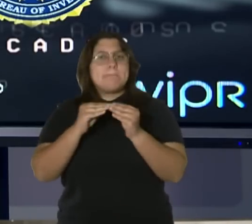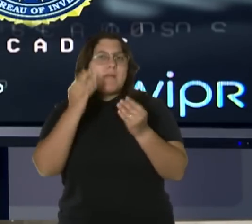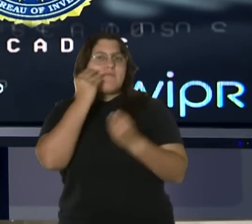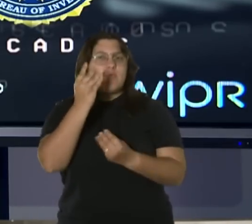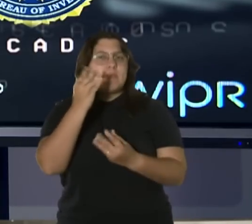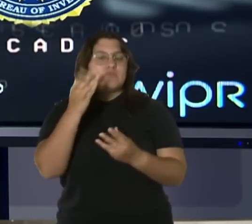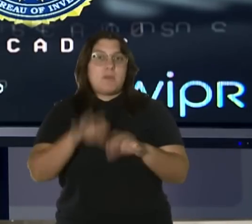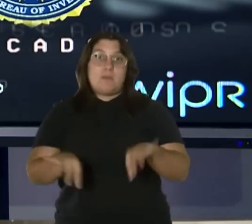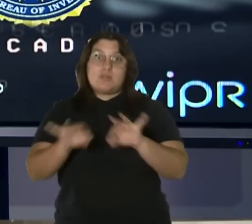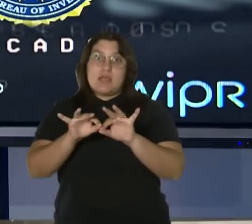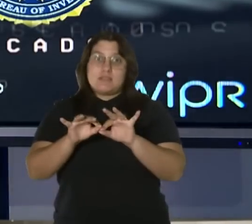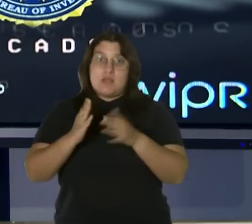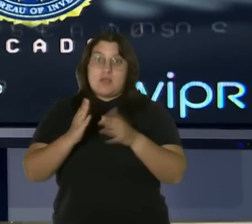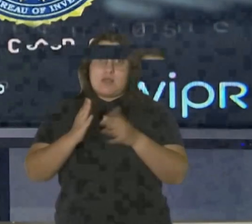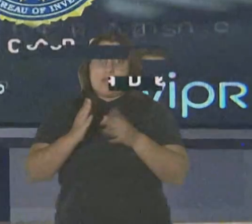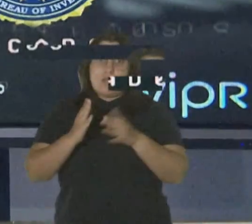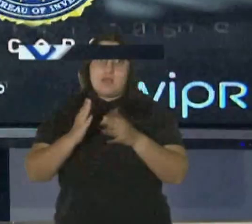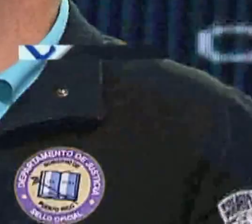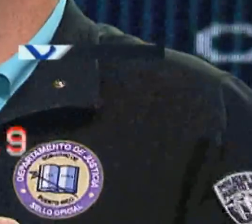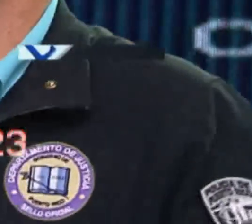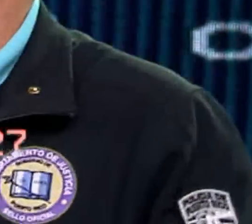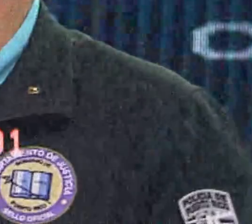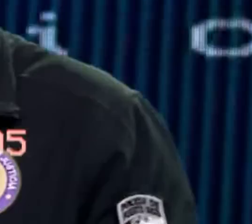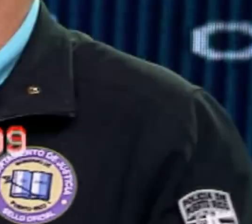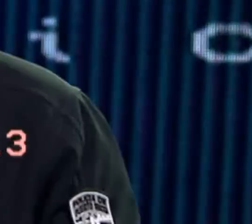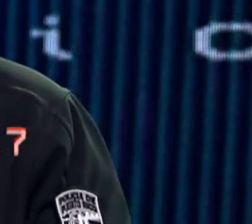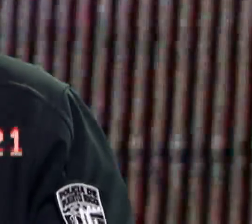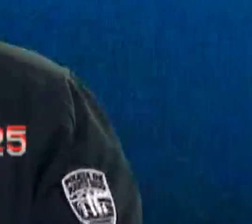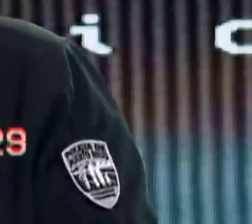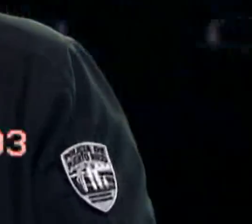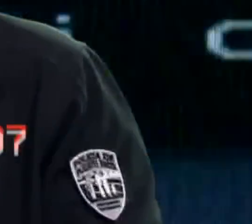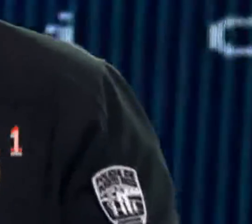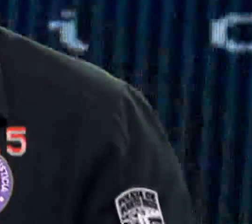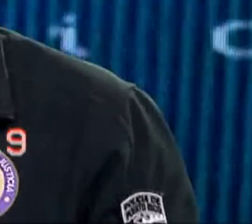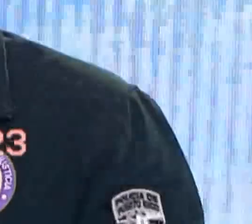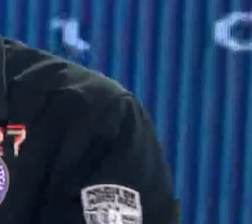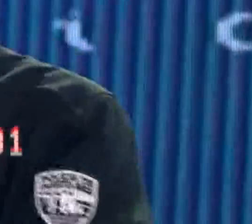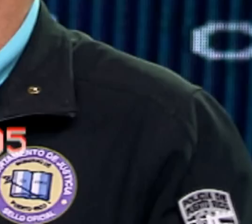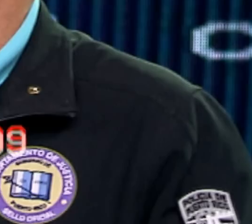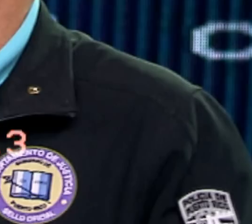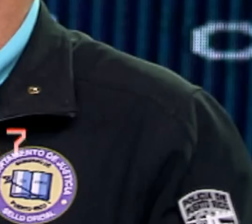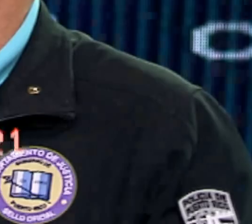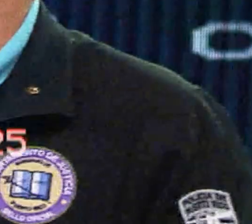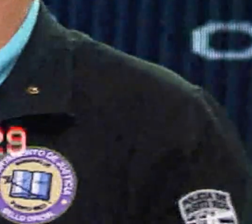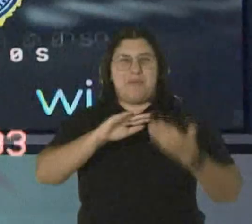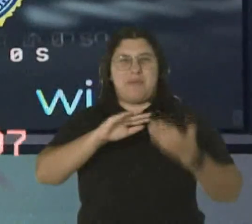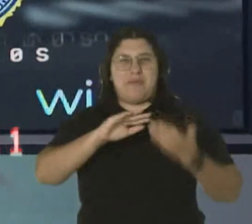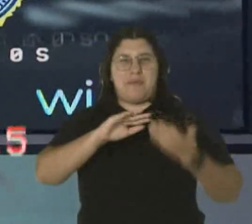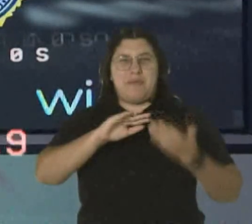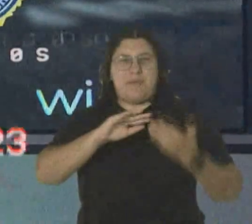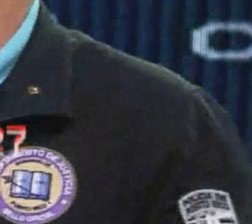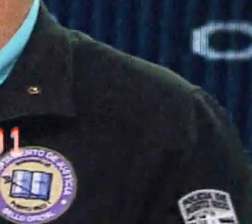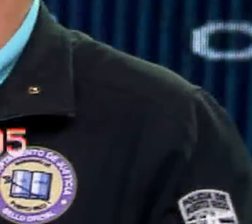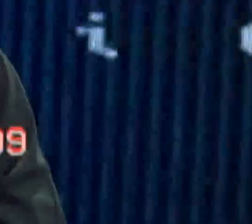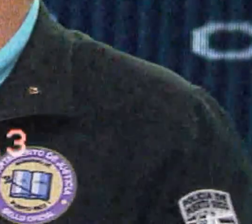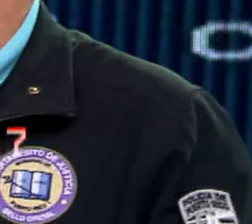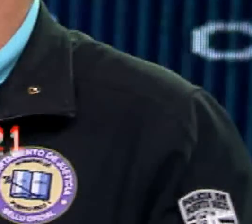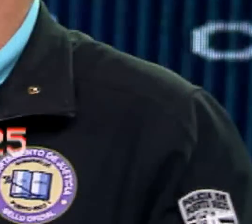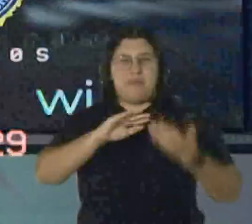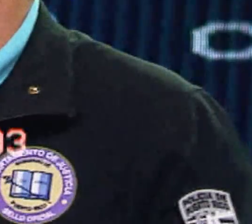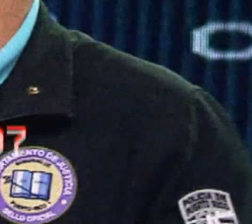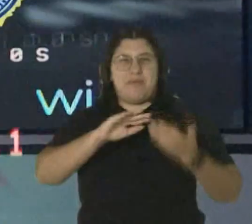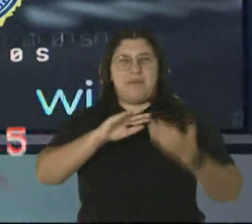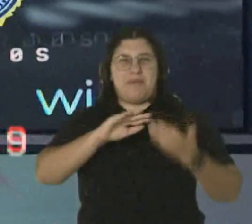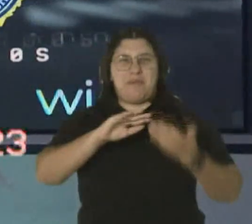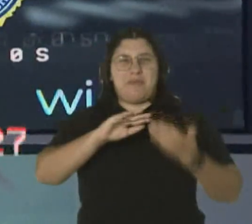ustedes información importante luego de la pausa pasamos con la sección del departamento de justicia y nuestro colaborador el